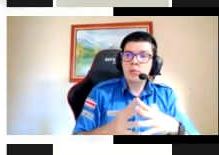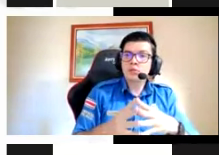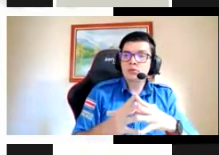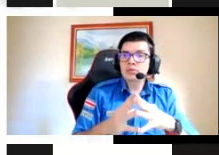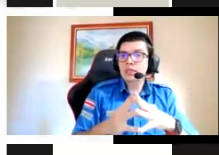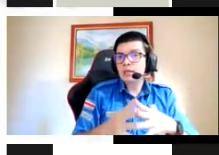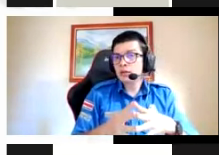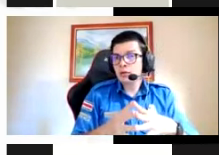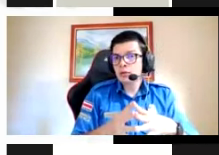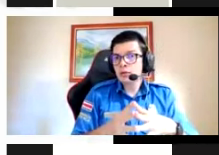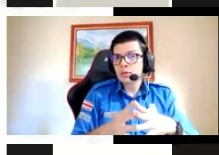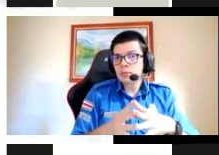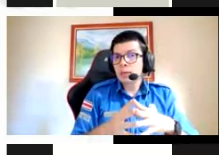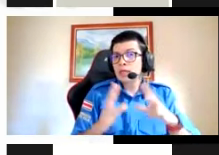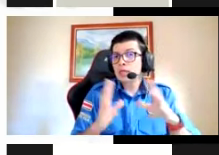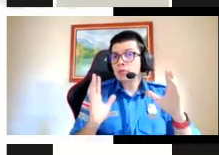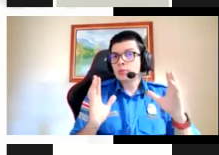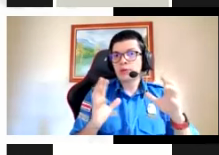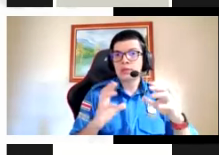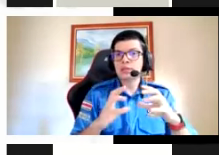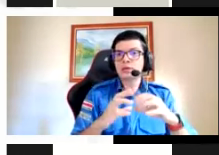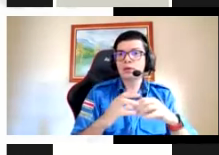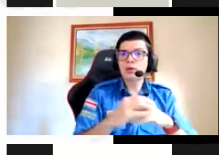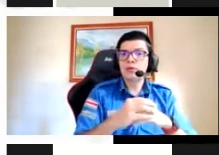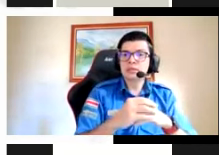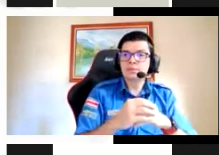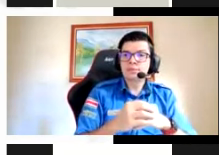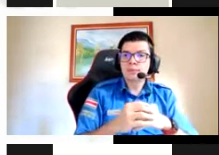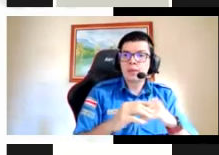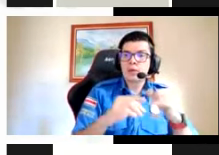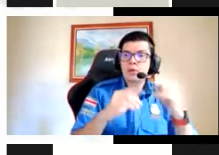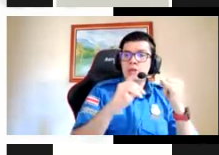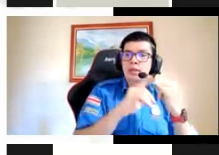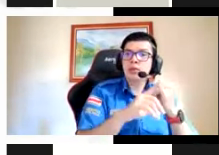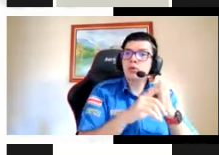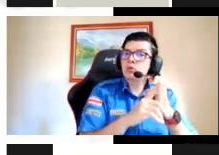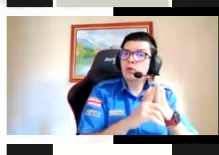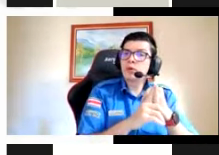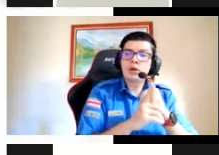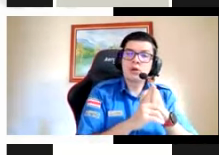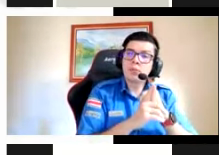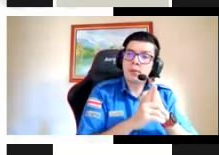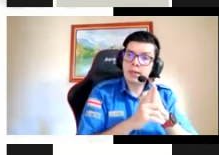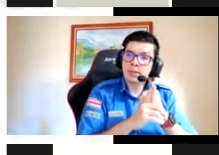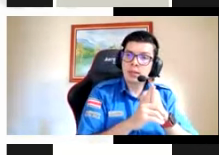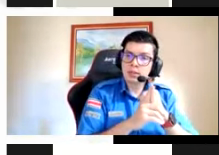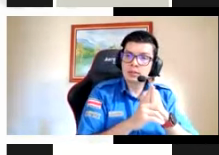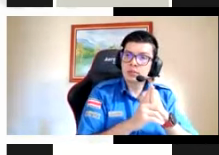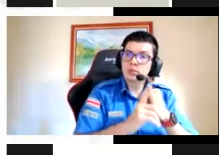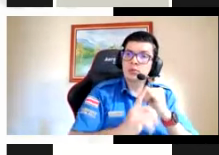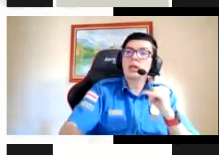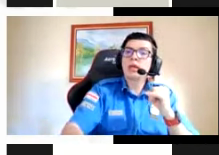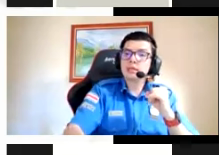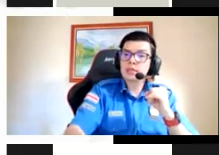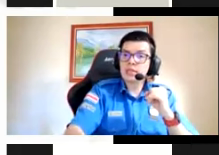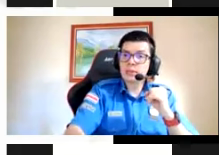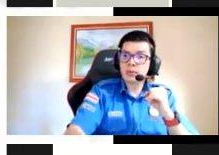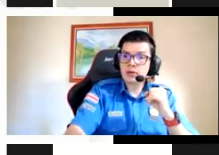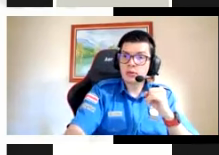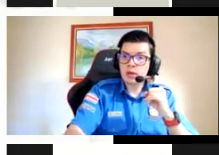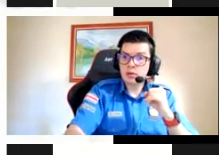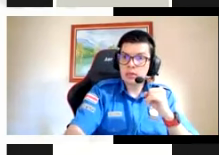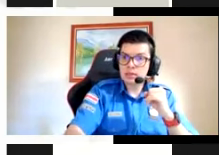ejemplo es un cilindro pequeñito de 25 libras conectado con un regulador completamente inseguro. Este